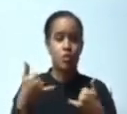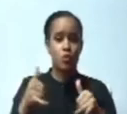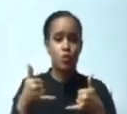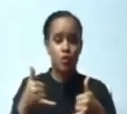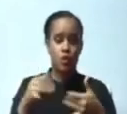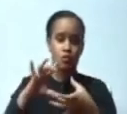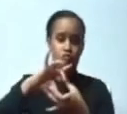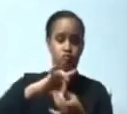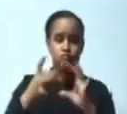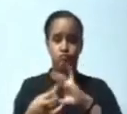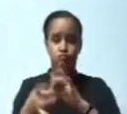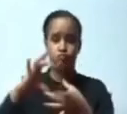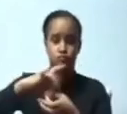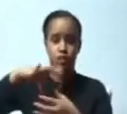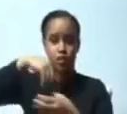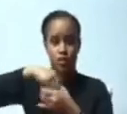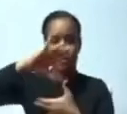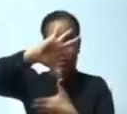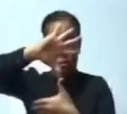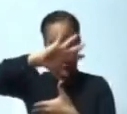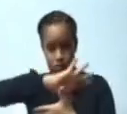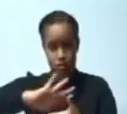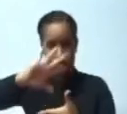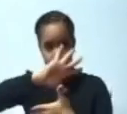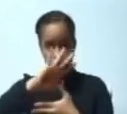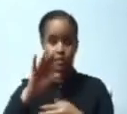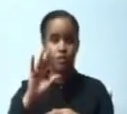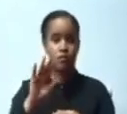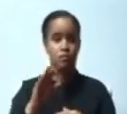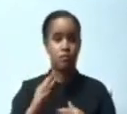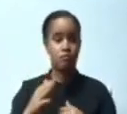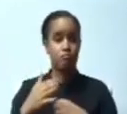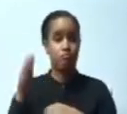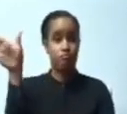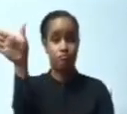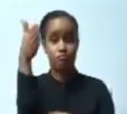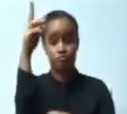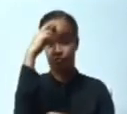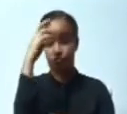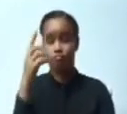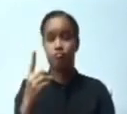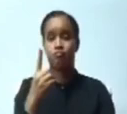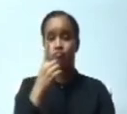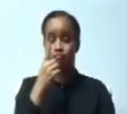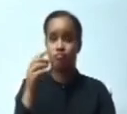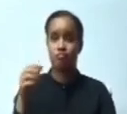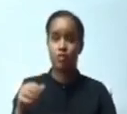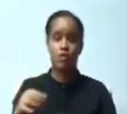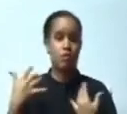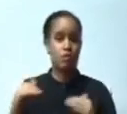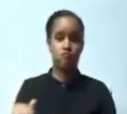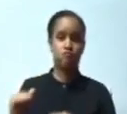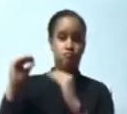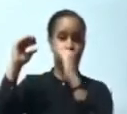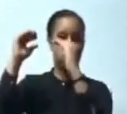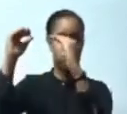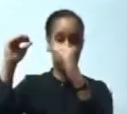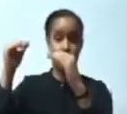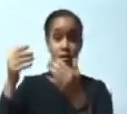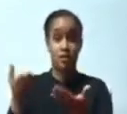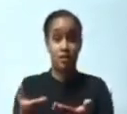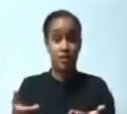la bandera nacional y traer al país 111 medallas en un hecho que no